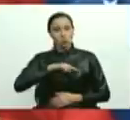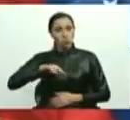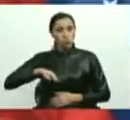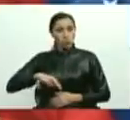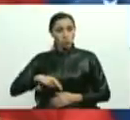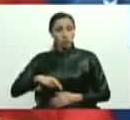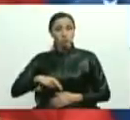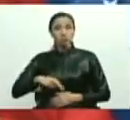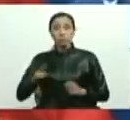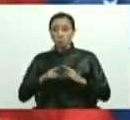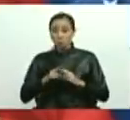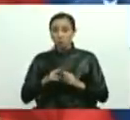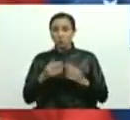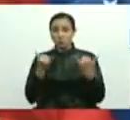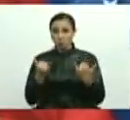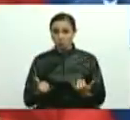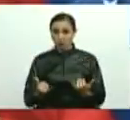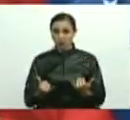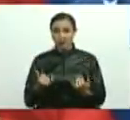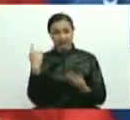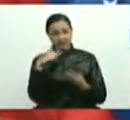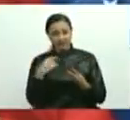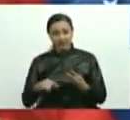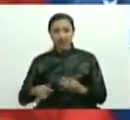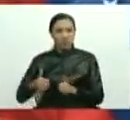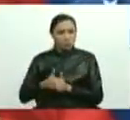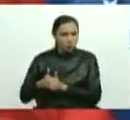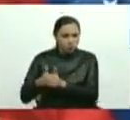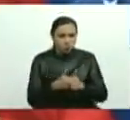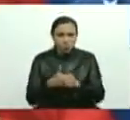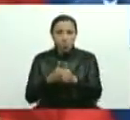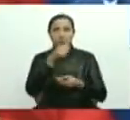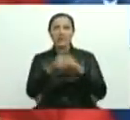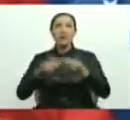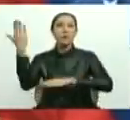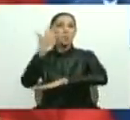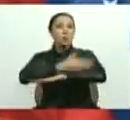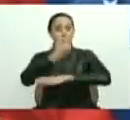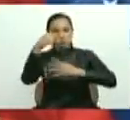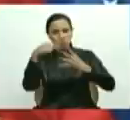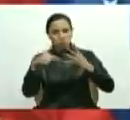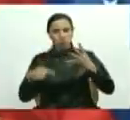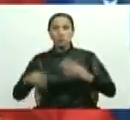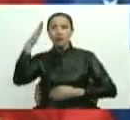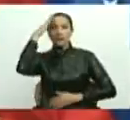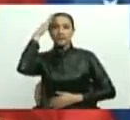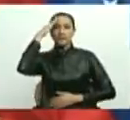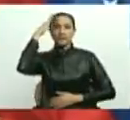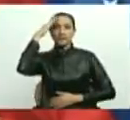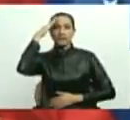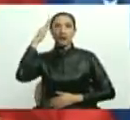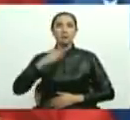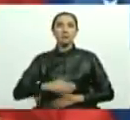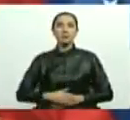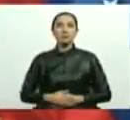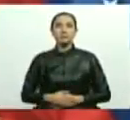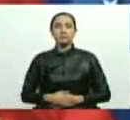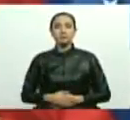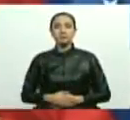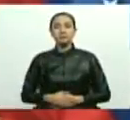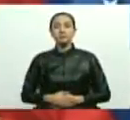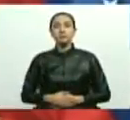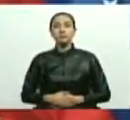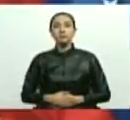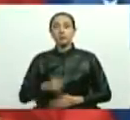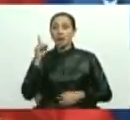ahora, de acoso, de cerco económico, de bloqueo, sino obviamente, como algunos